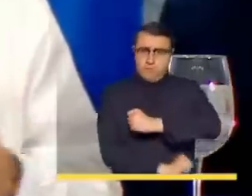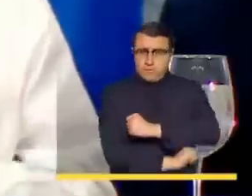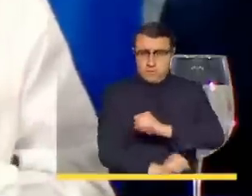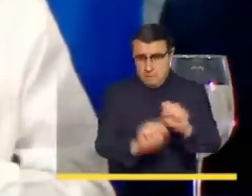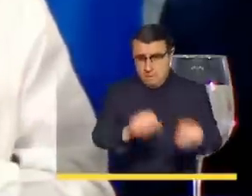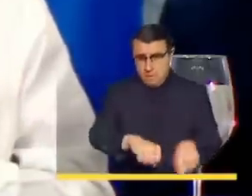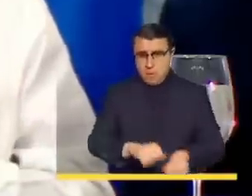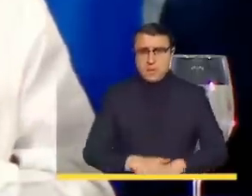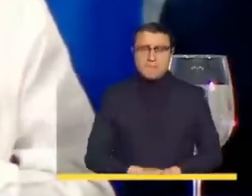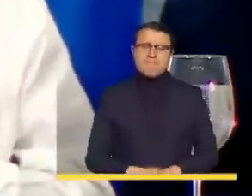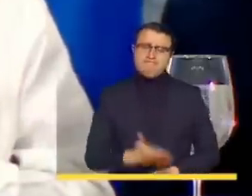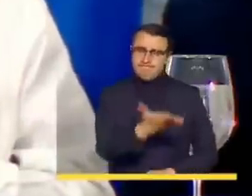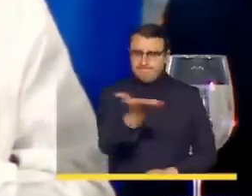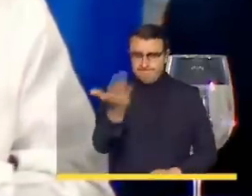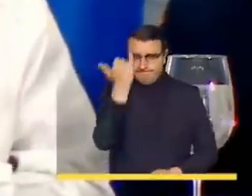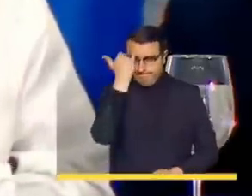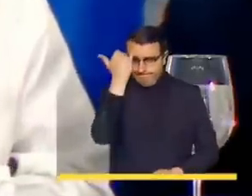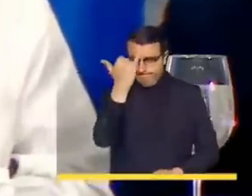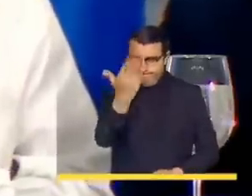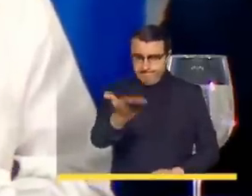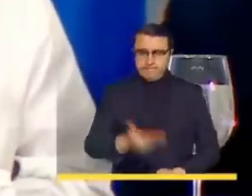Imagínense la